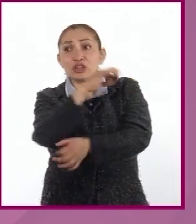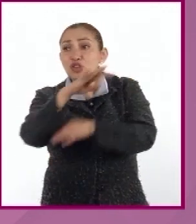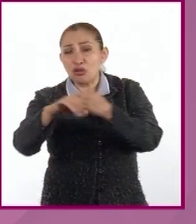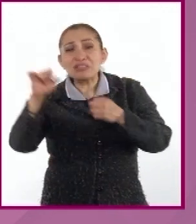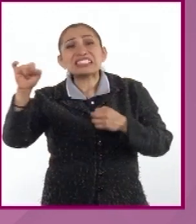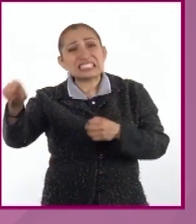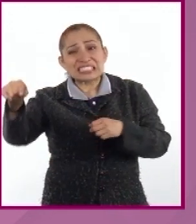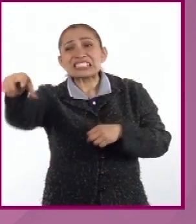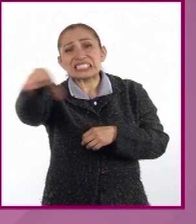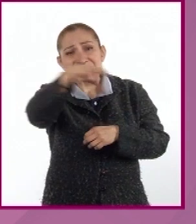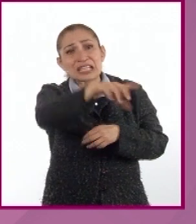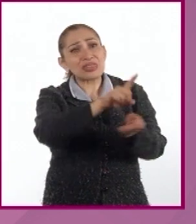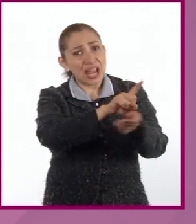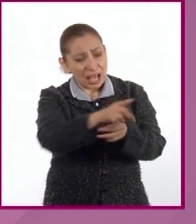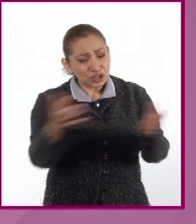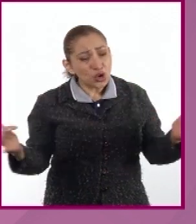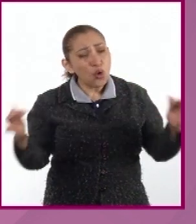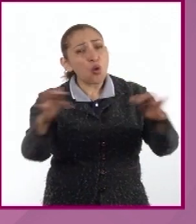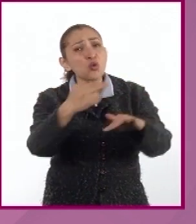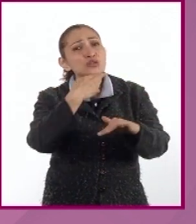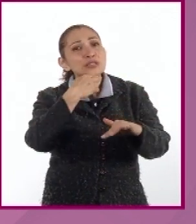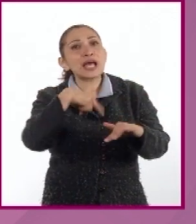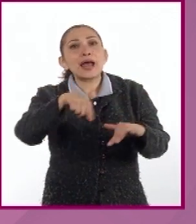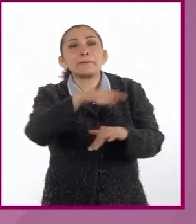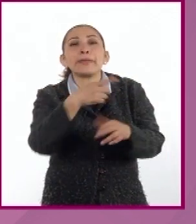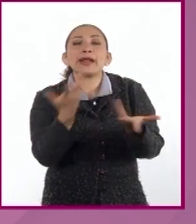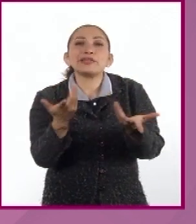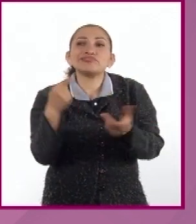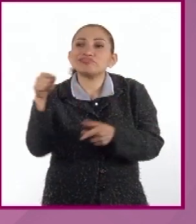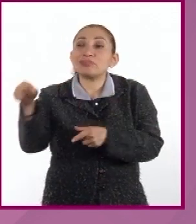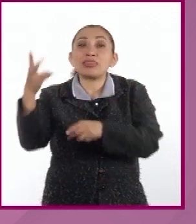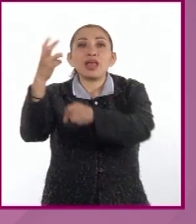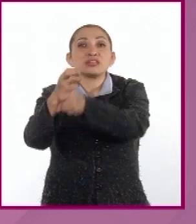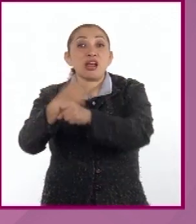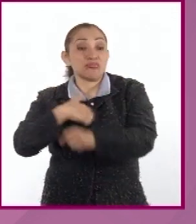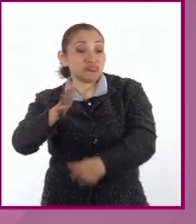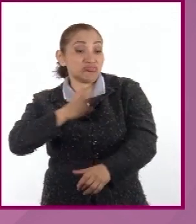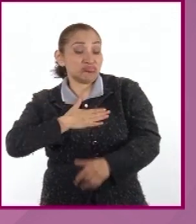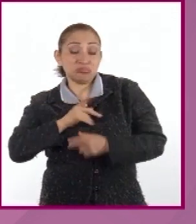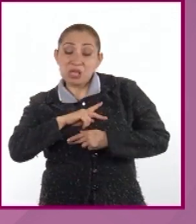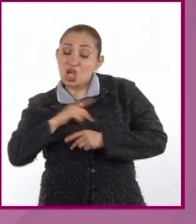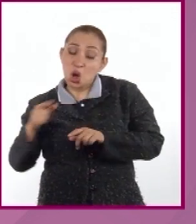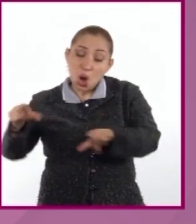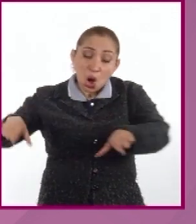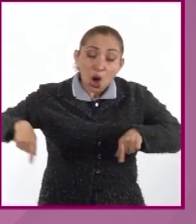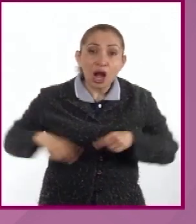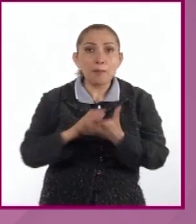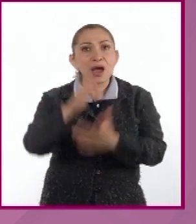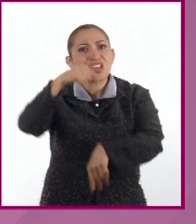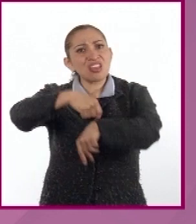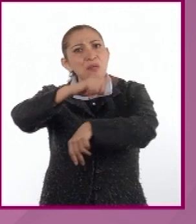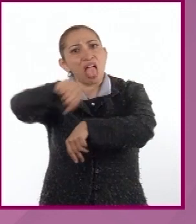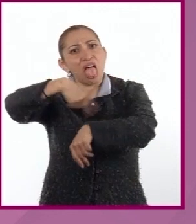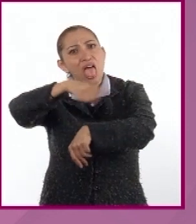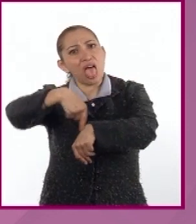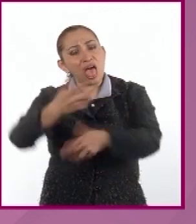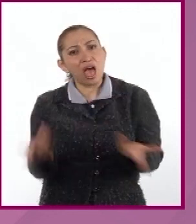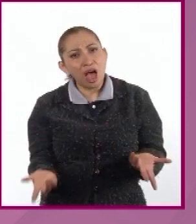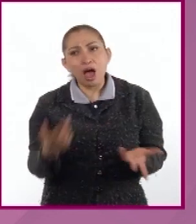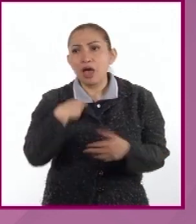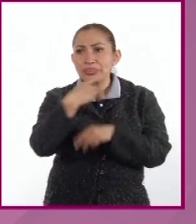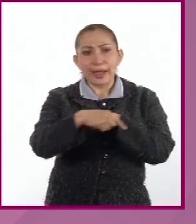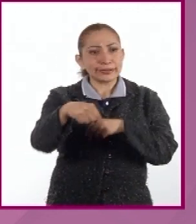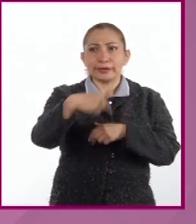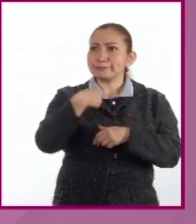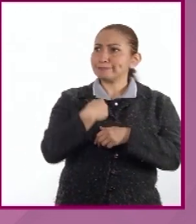y todos teníamos el derecho de hacer uso de ella, los de tercero disponían de la cancha la mayor parte del tiempo, afectando